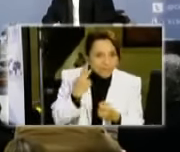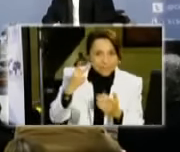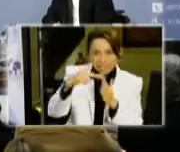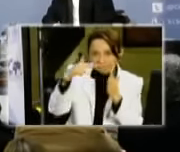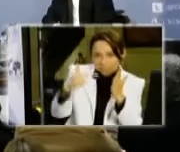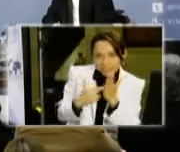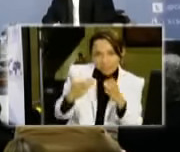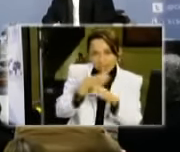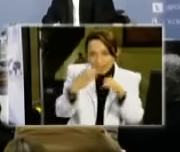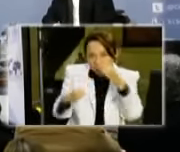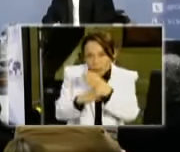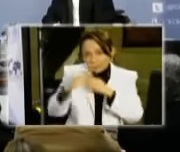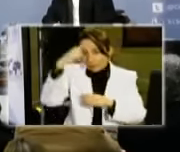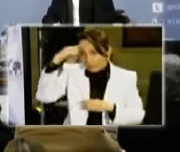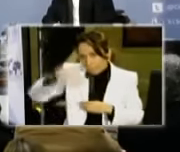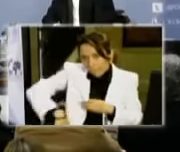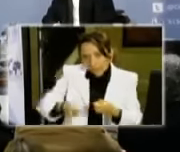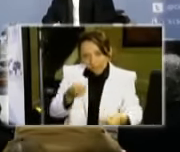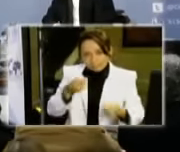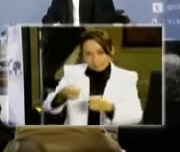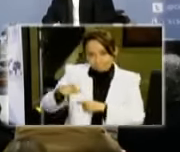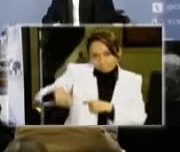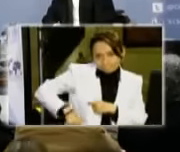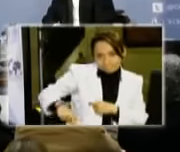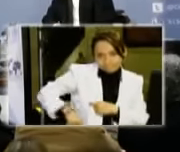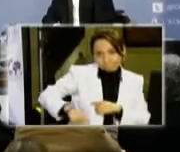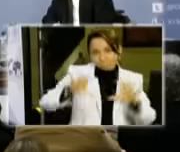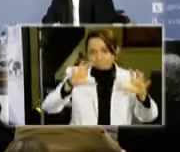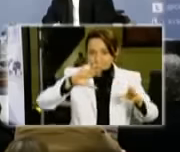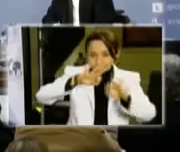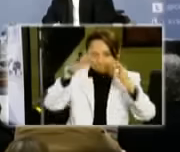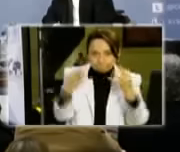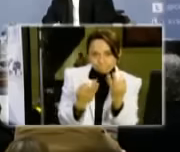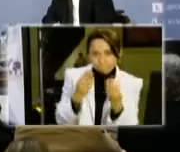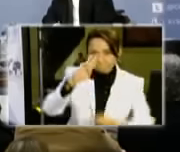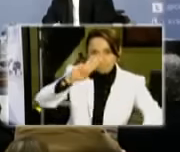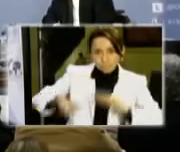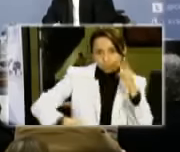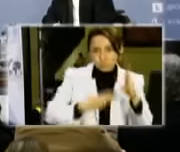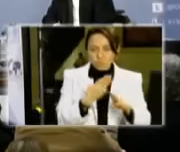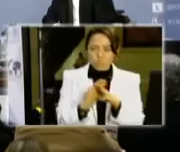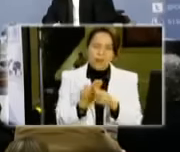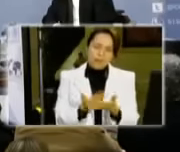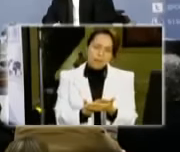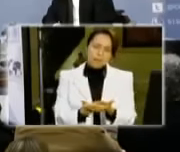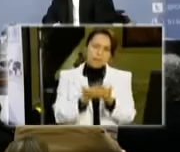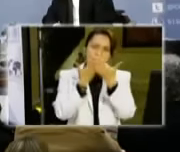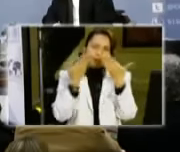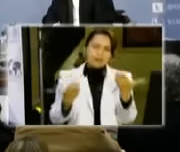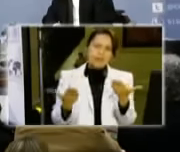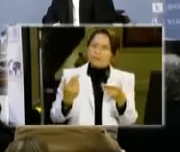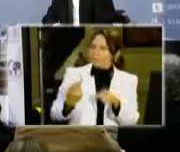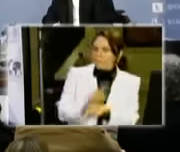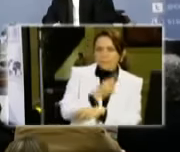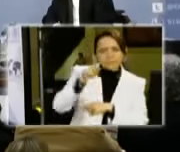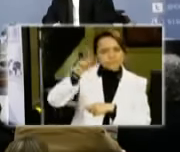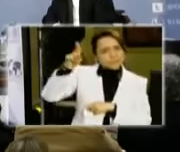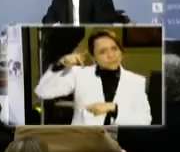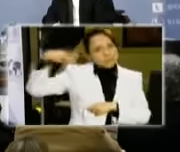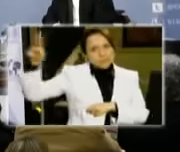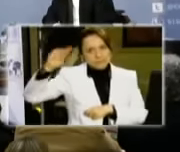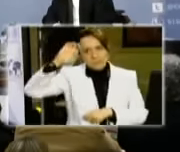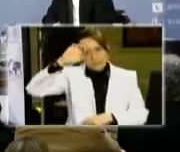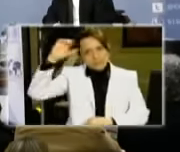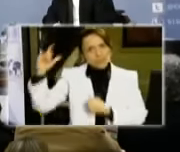nacionales. La situación en Europa Central, por lo demás, recientemente desarrollada, es clave para sostener esas